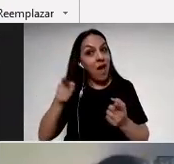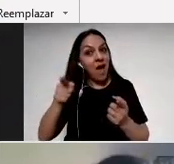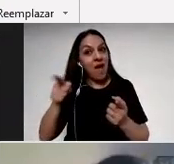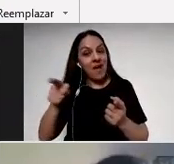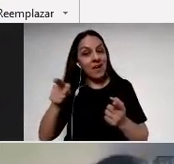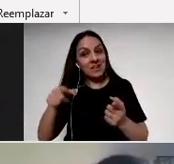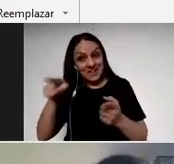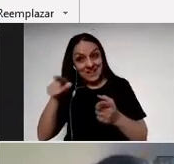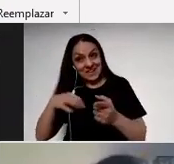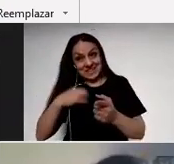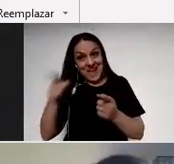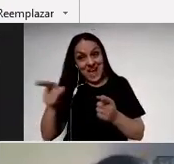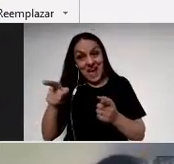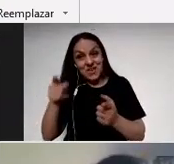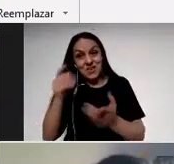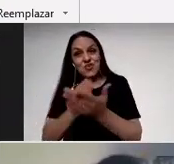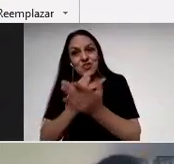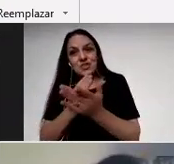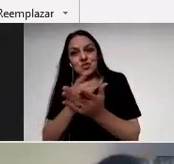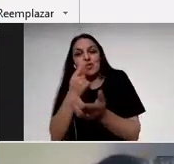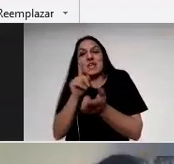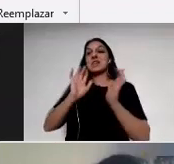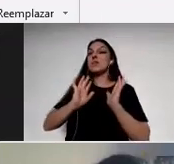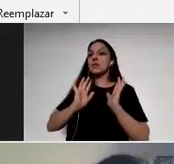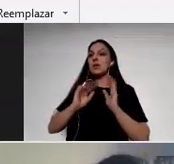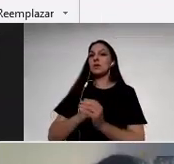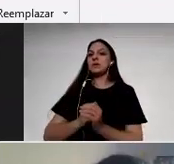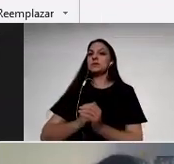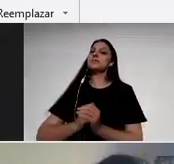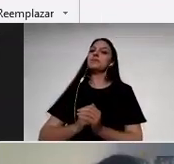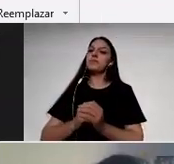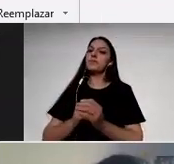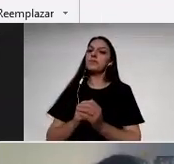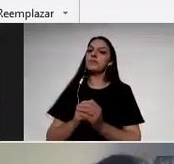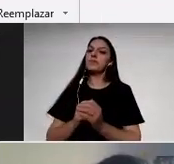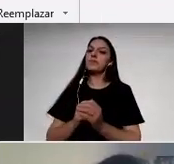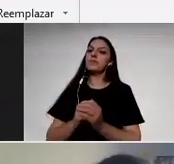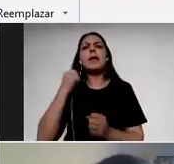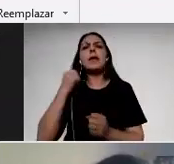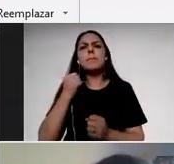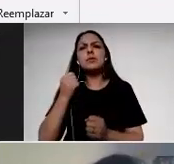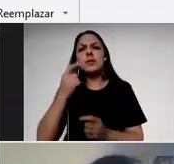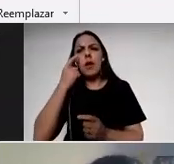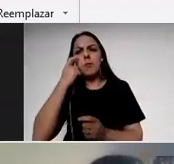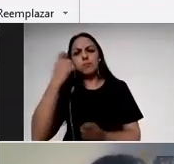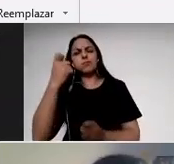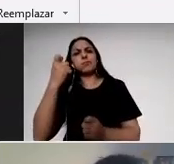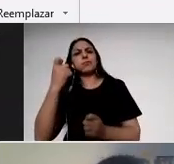lo voy a leer porque es importante saber desde dónde abordar el abordaje para tratar el tema de discapacidad.